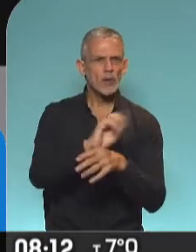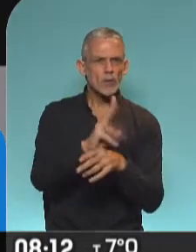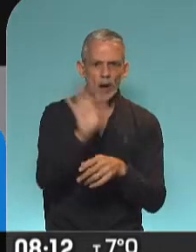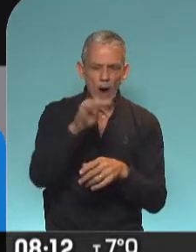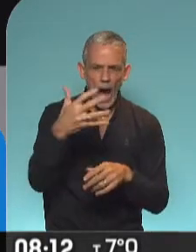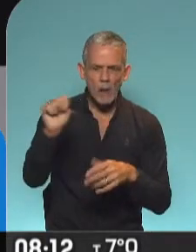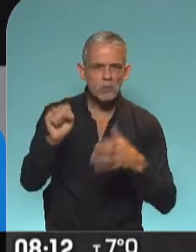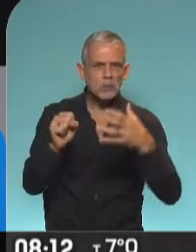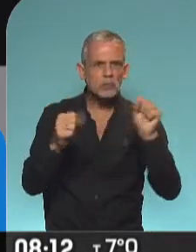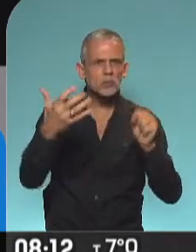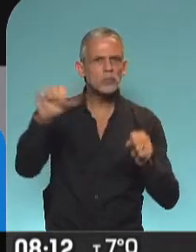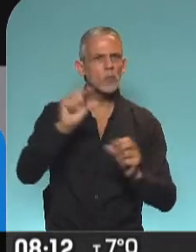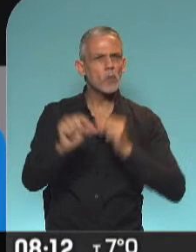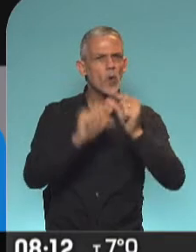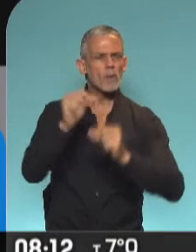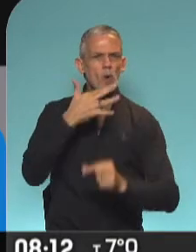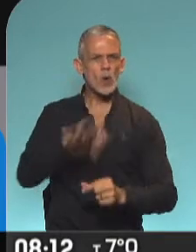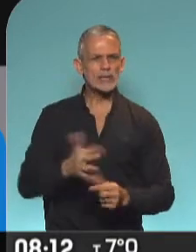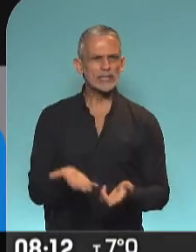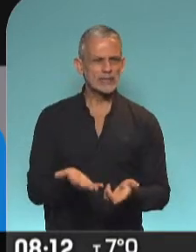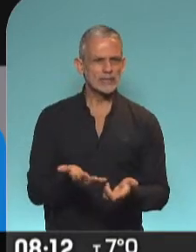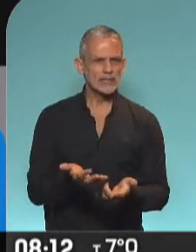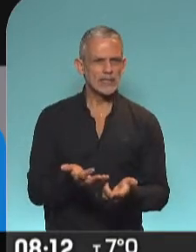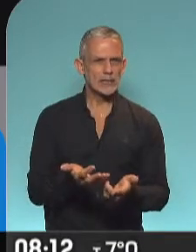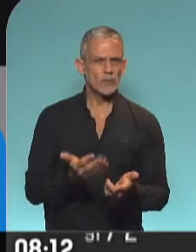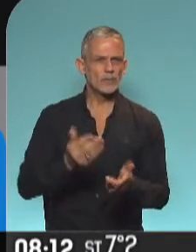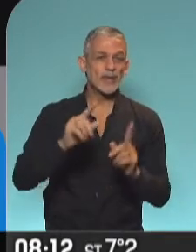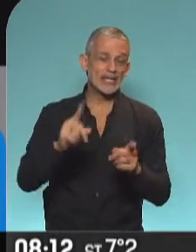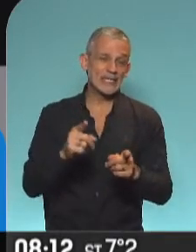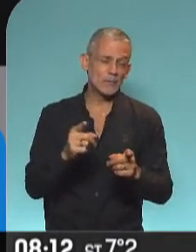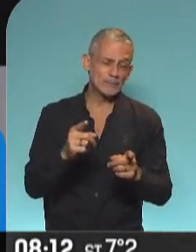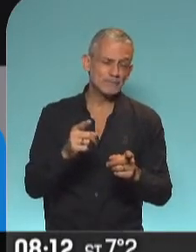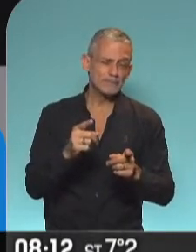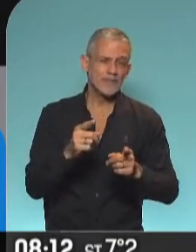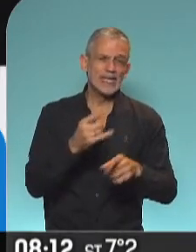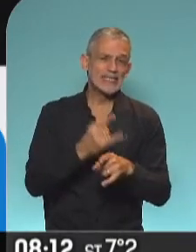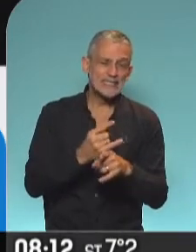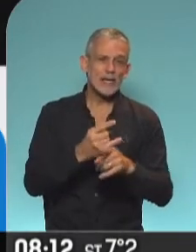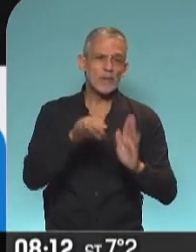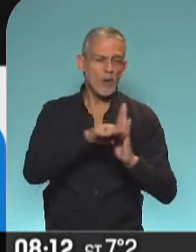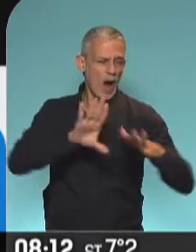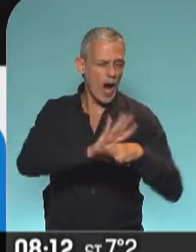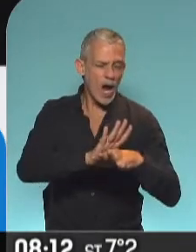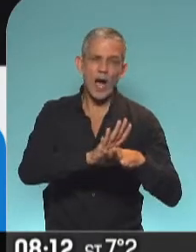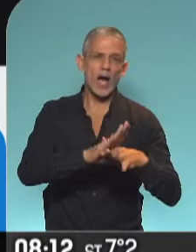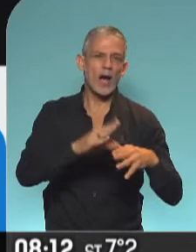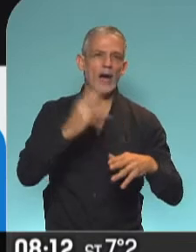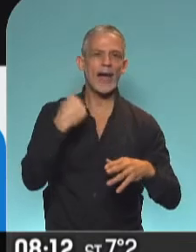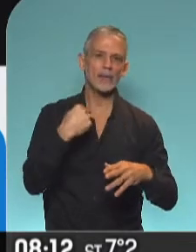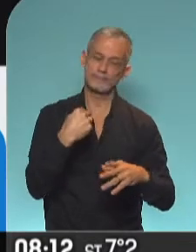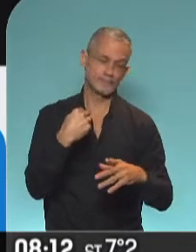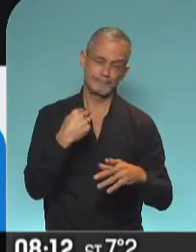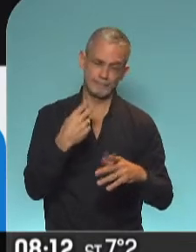hay que entender esta dificultad. También para entender que es imposible que se tomen siempre las medidas correctas, ¿sí? Pero que lo que hay que hacer es poder